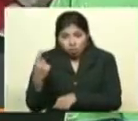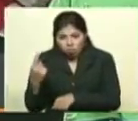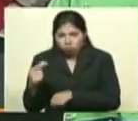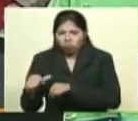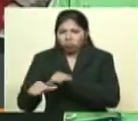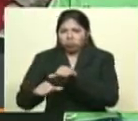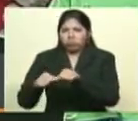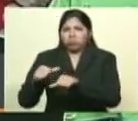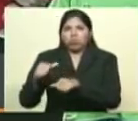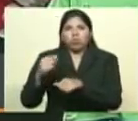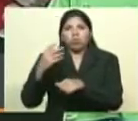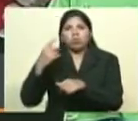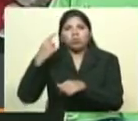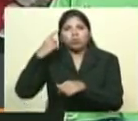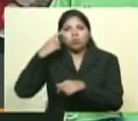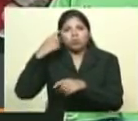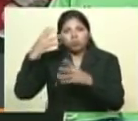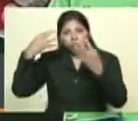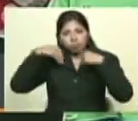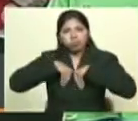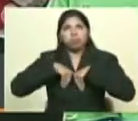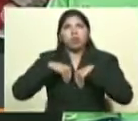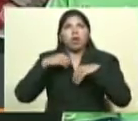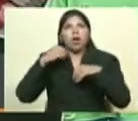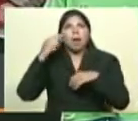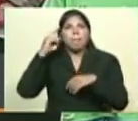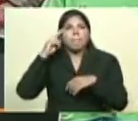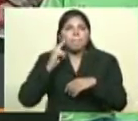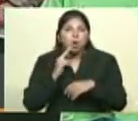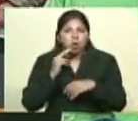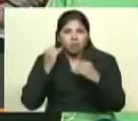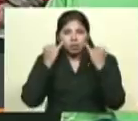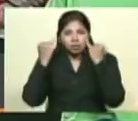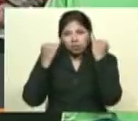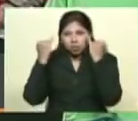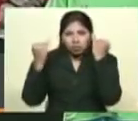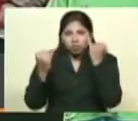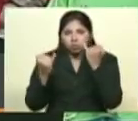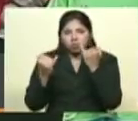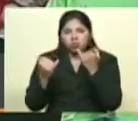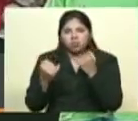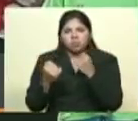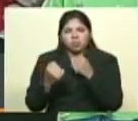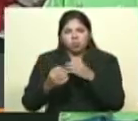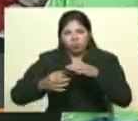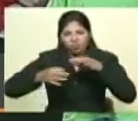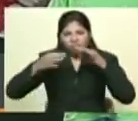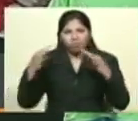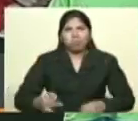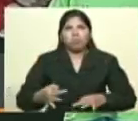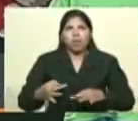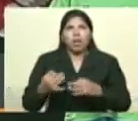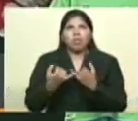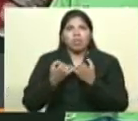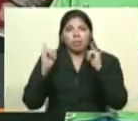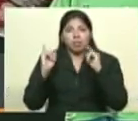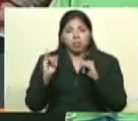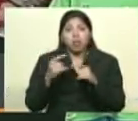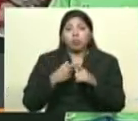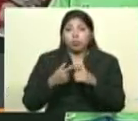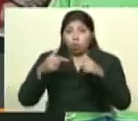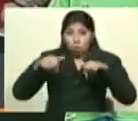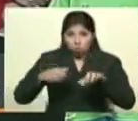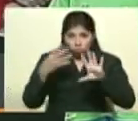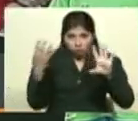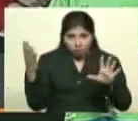Bolívar hacia su verdadera y definitiva independencia. Por eso hoy 9 de marzo